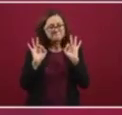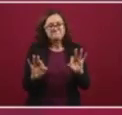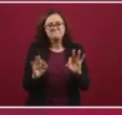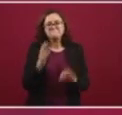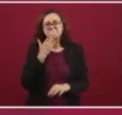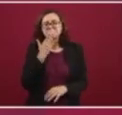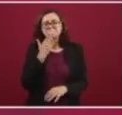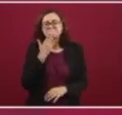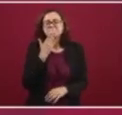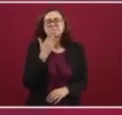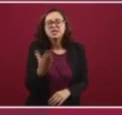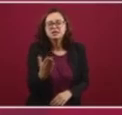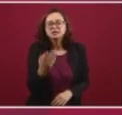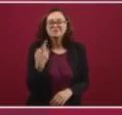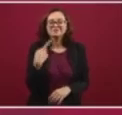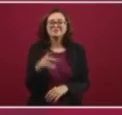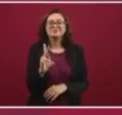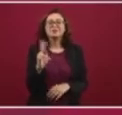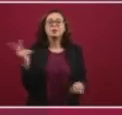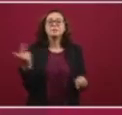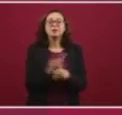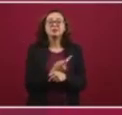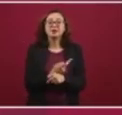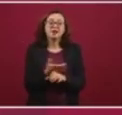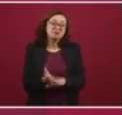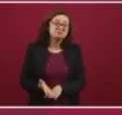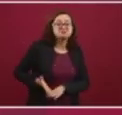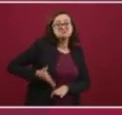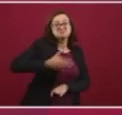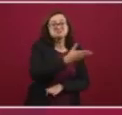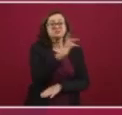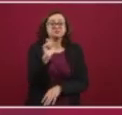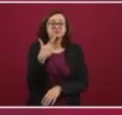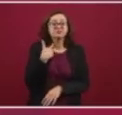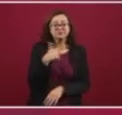Lo que pasa es que no se cumplían.